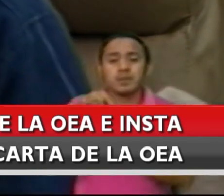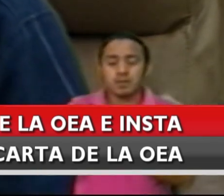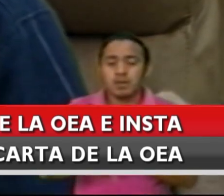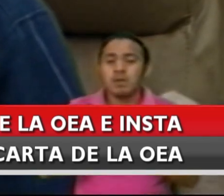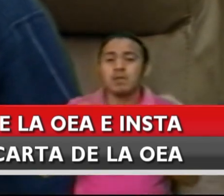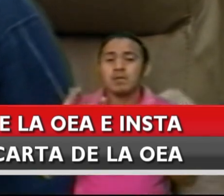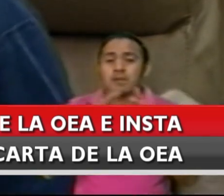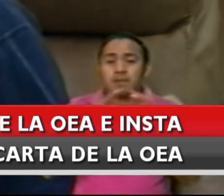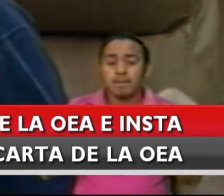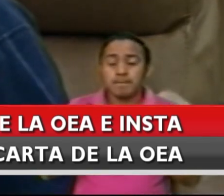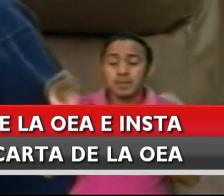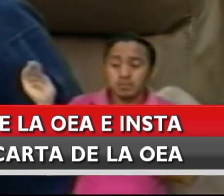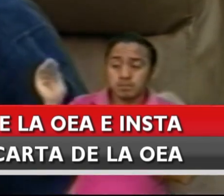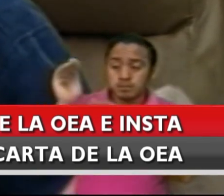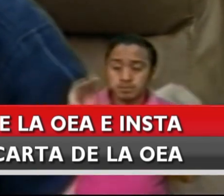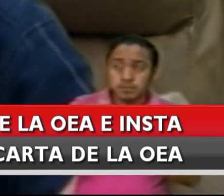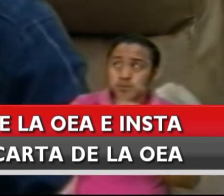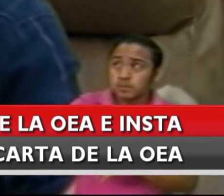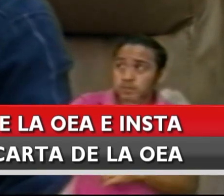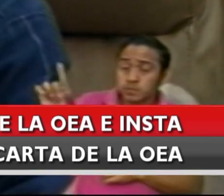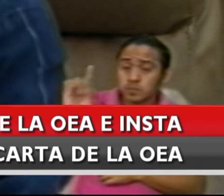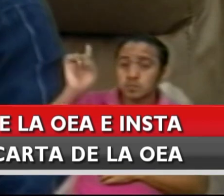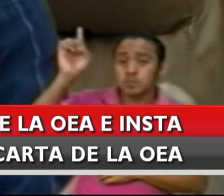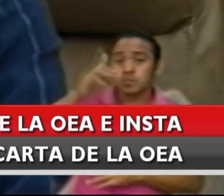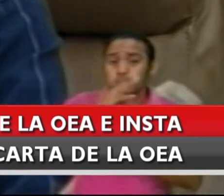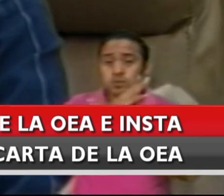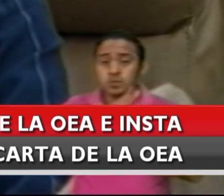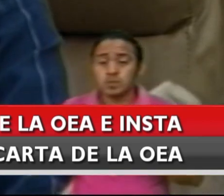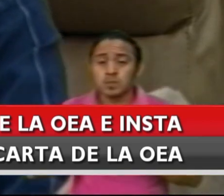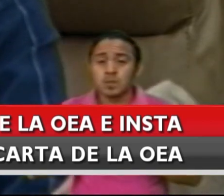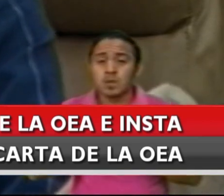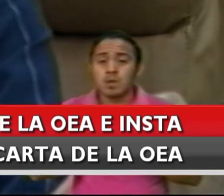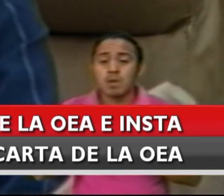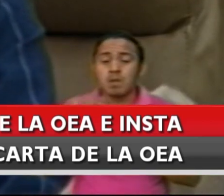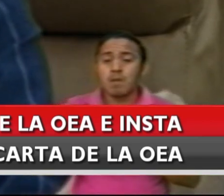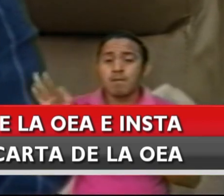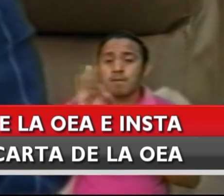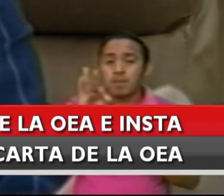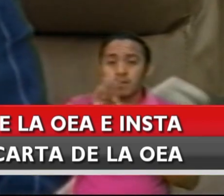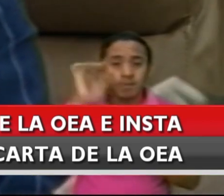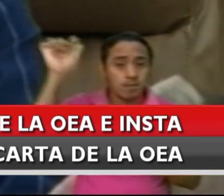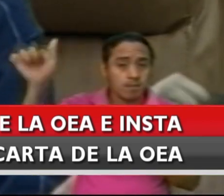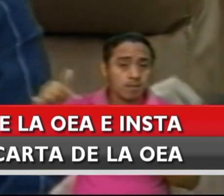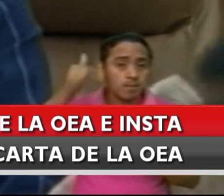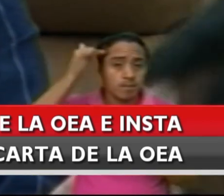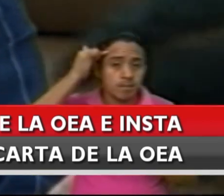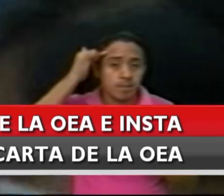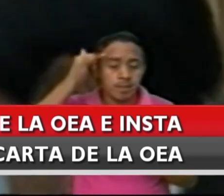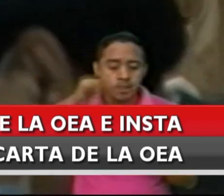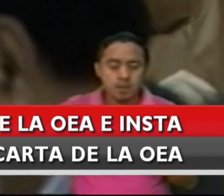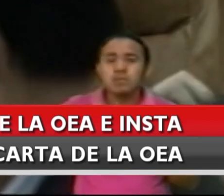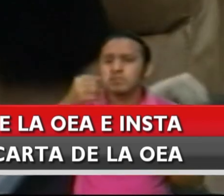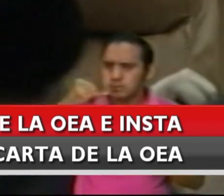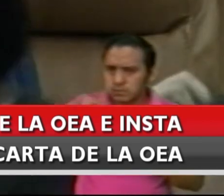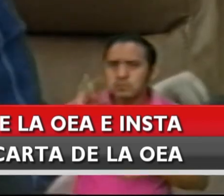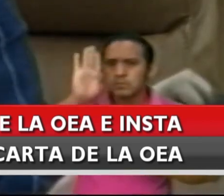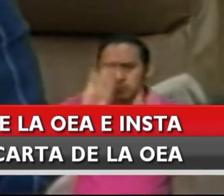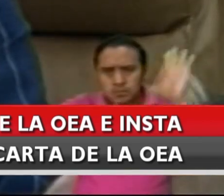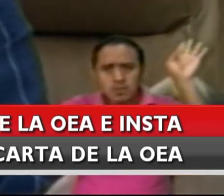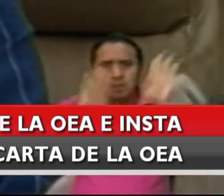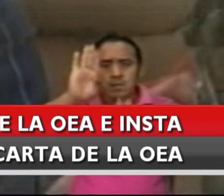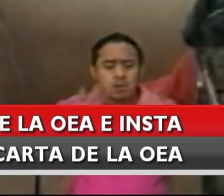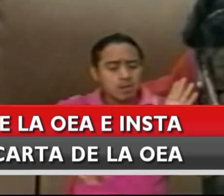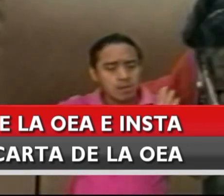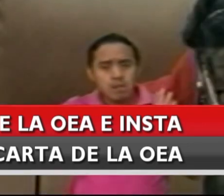patria bendecida por el Dios de paz, en un modelo de gobierno de democracia participativa